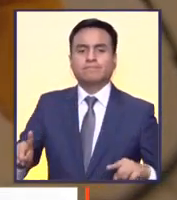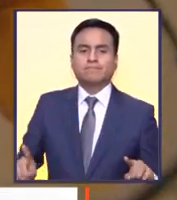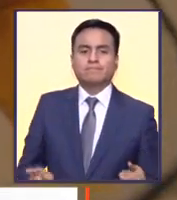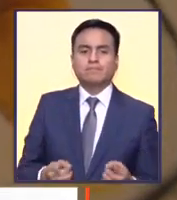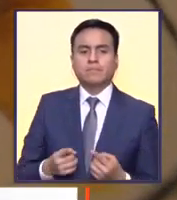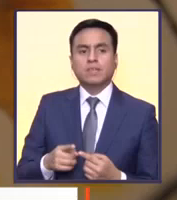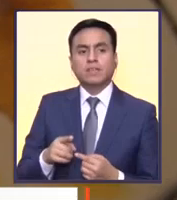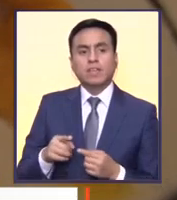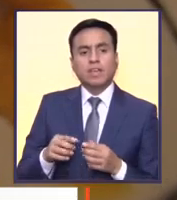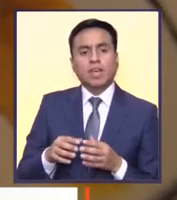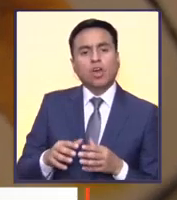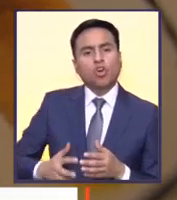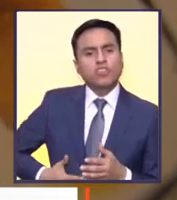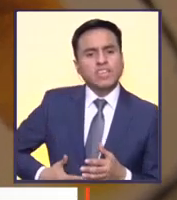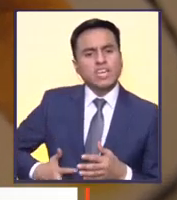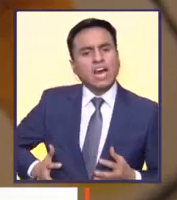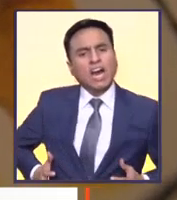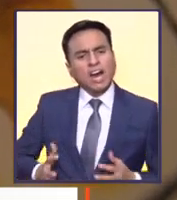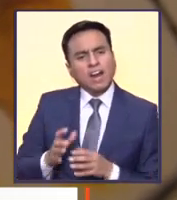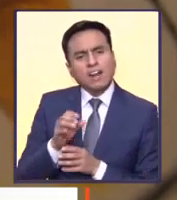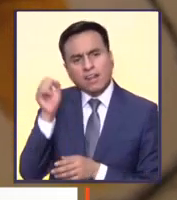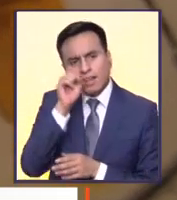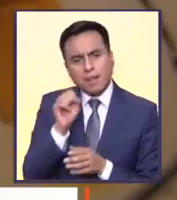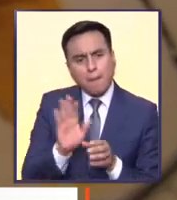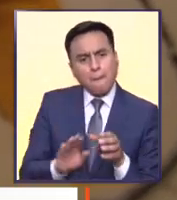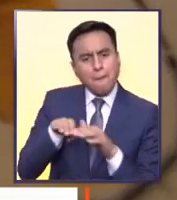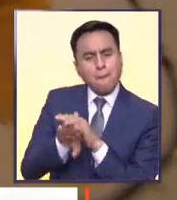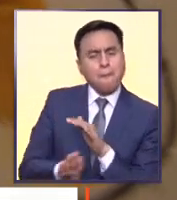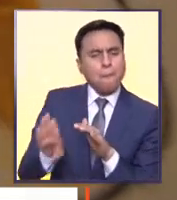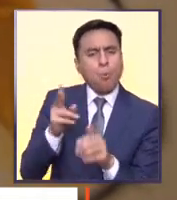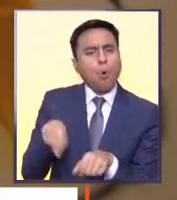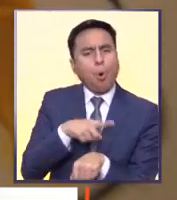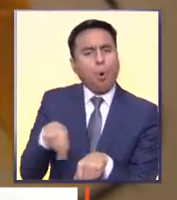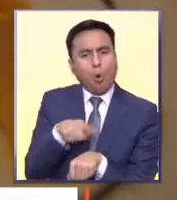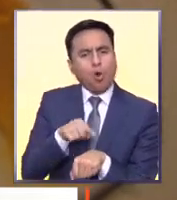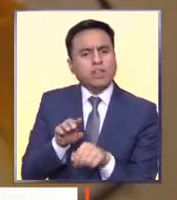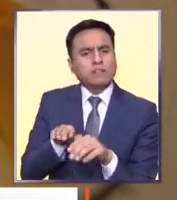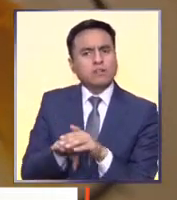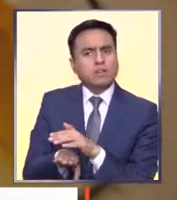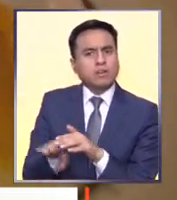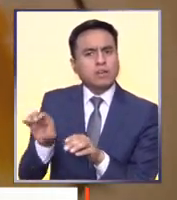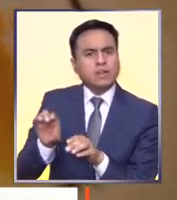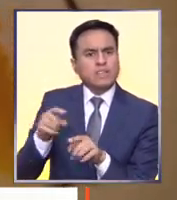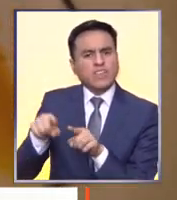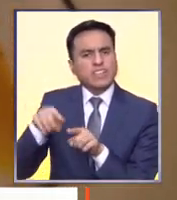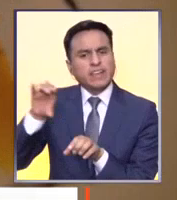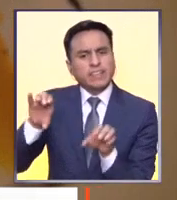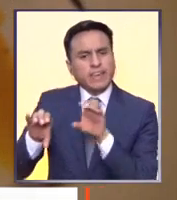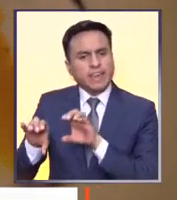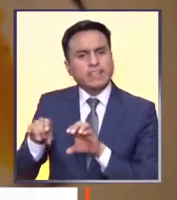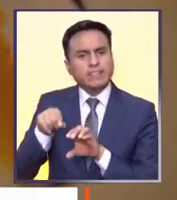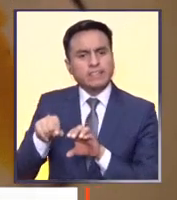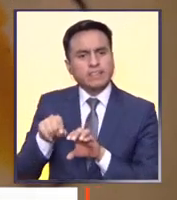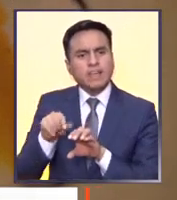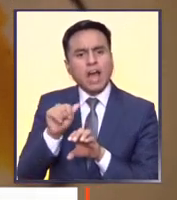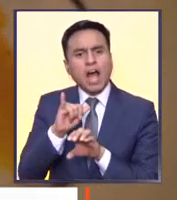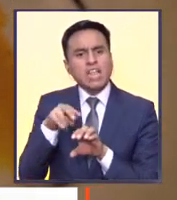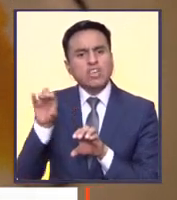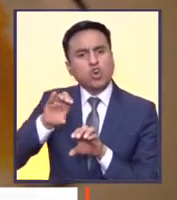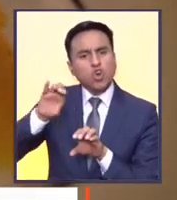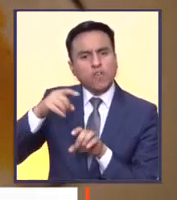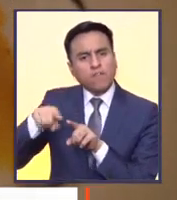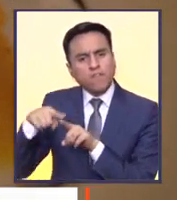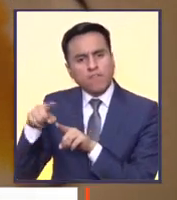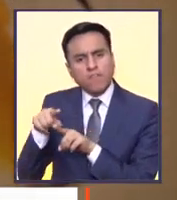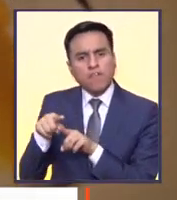Este costillar lo dejan marinando durante muchas horas con varios ingredientes y aliños y lo cocinan